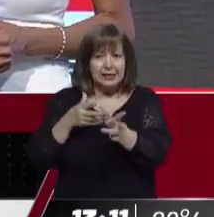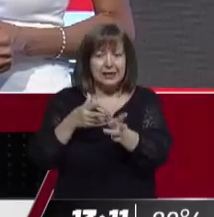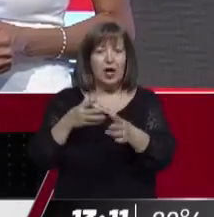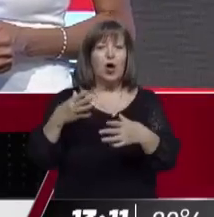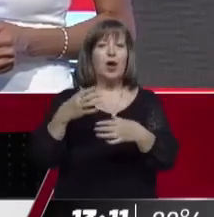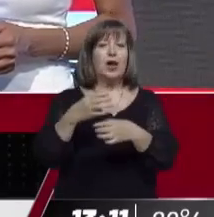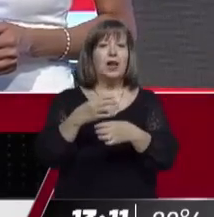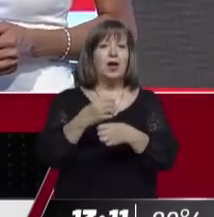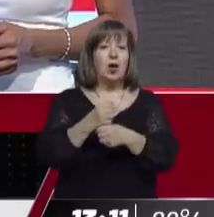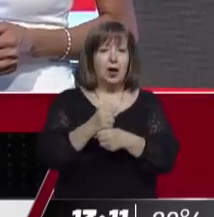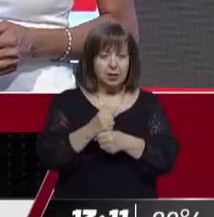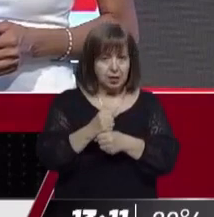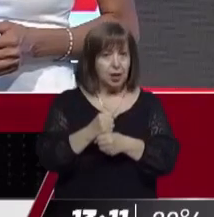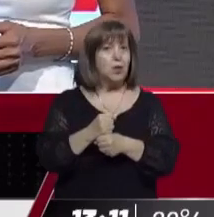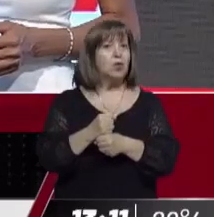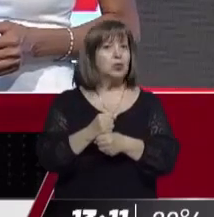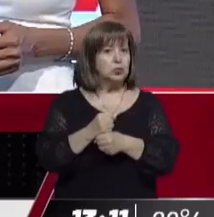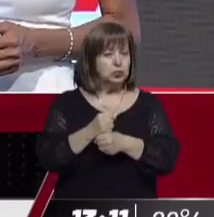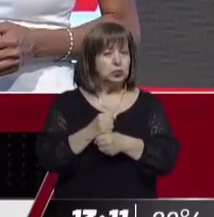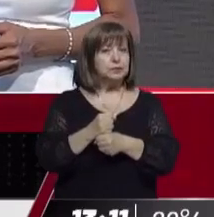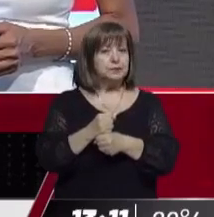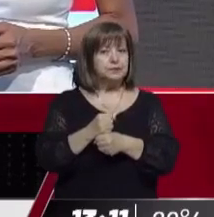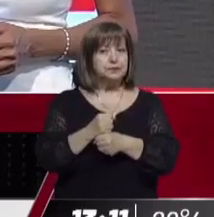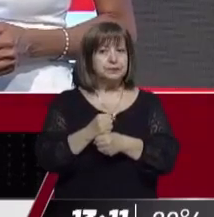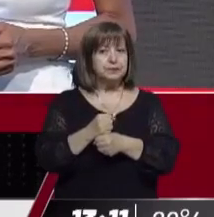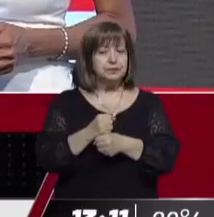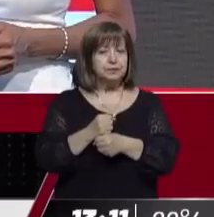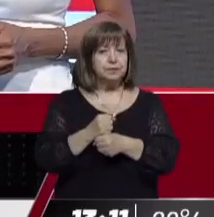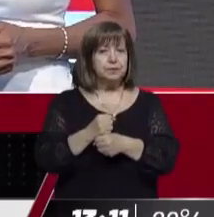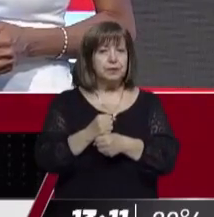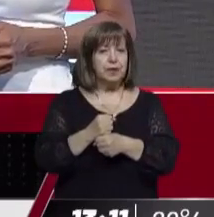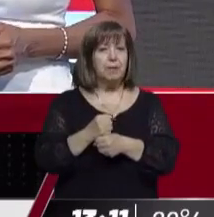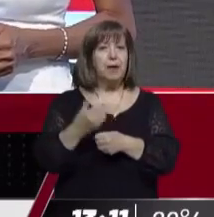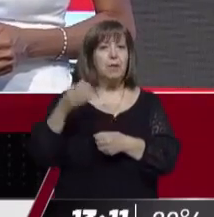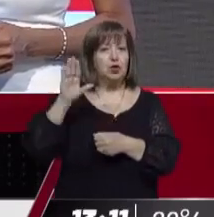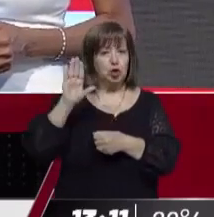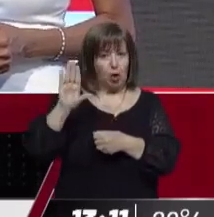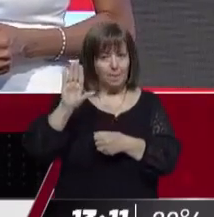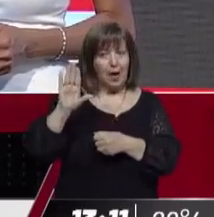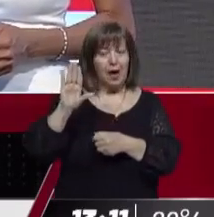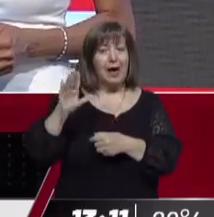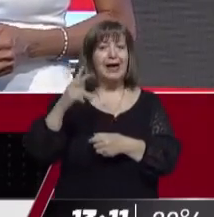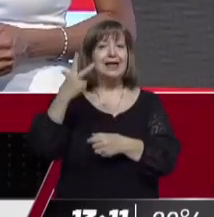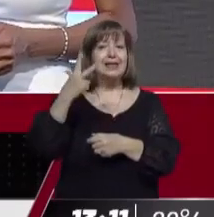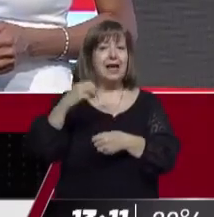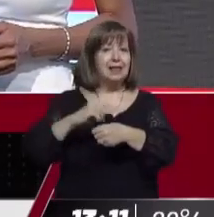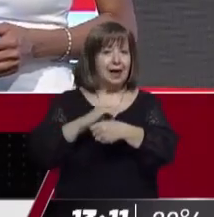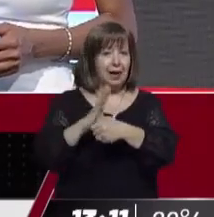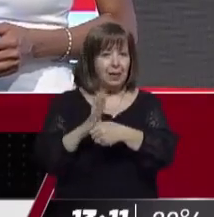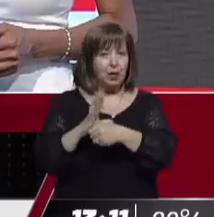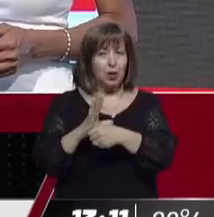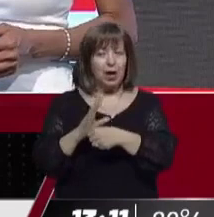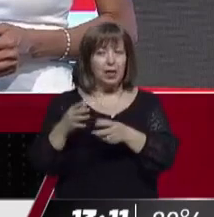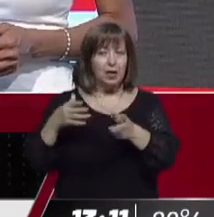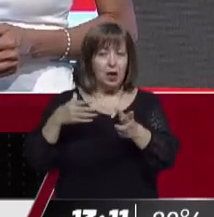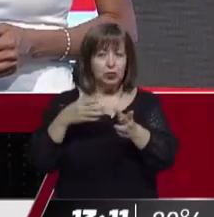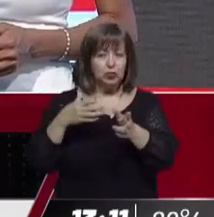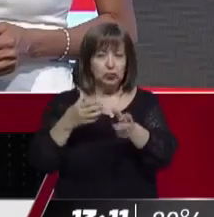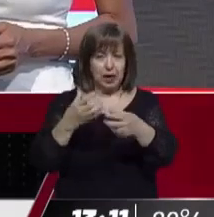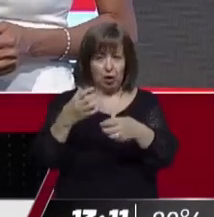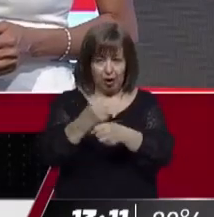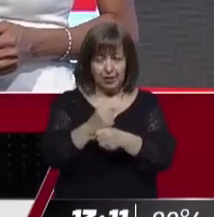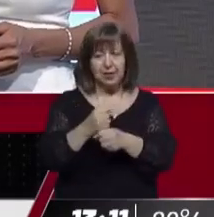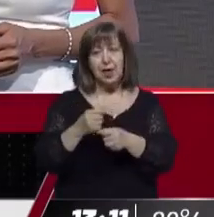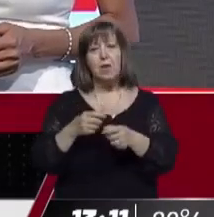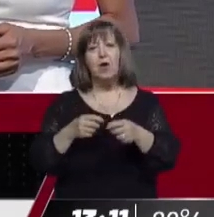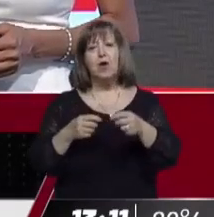dos colectivos. Transportes de pasajeros, llevaban al equipo tombino hacia el paso